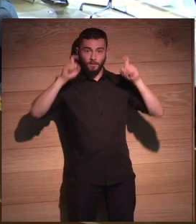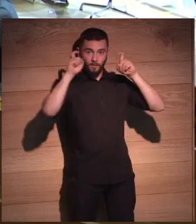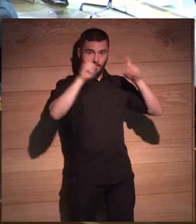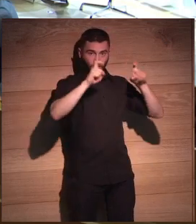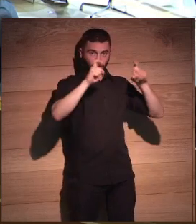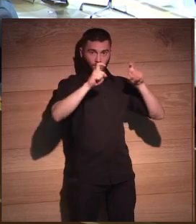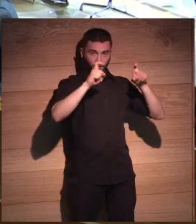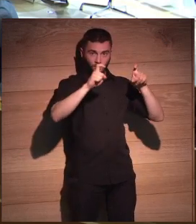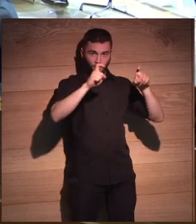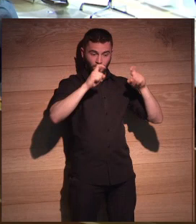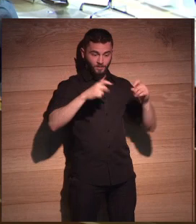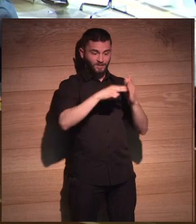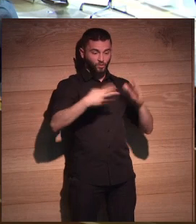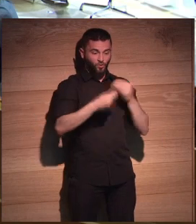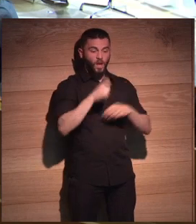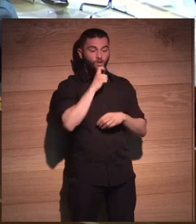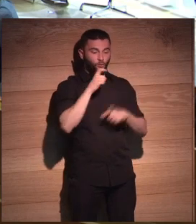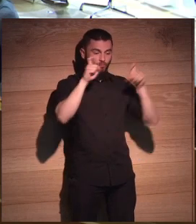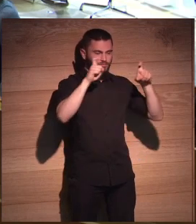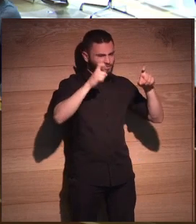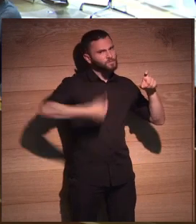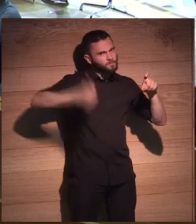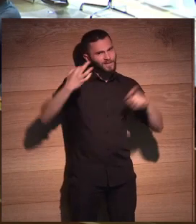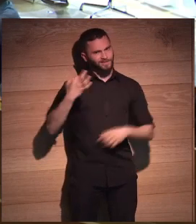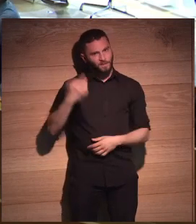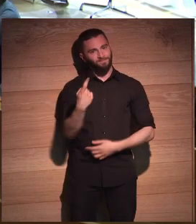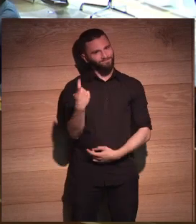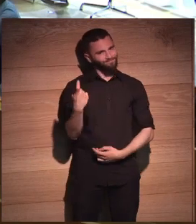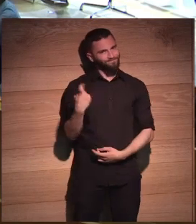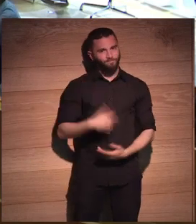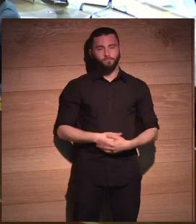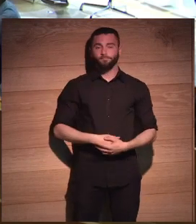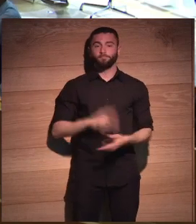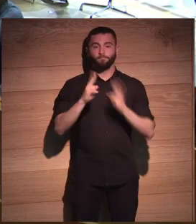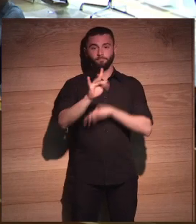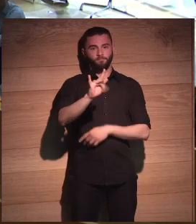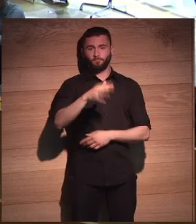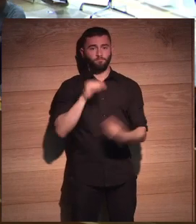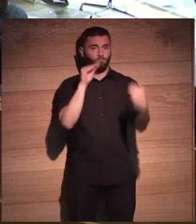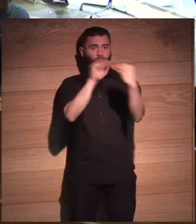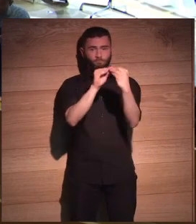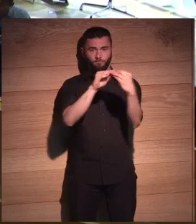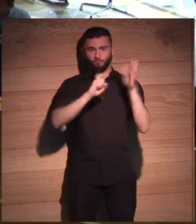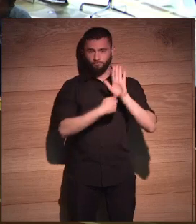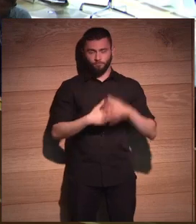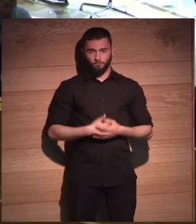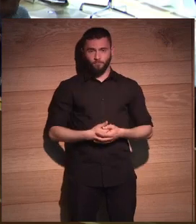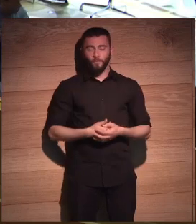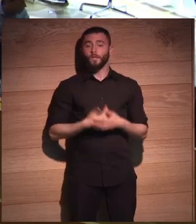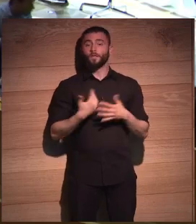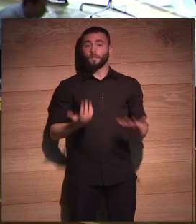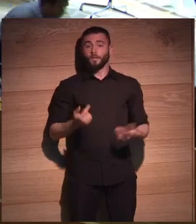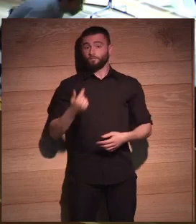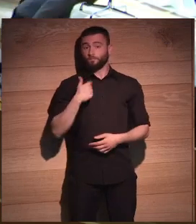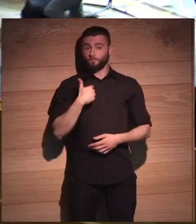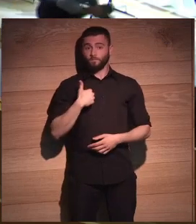cómo usar la tecnología? Que sí hace falta. Sí, estoy totalmente de acuerdo. Y de